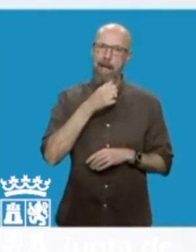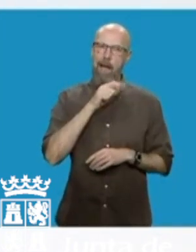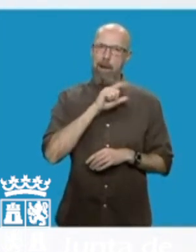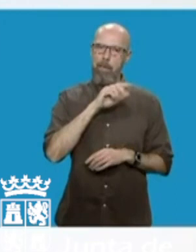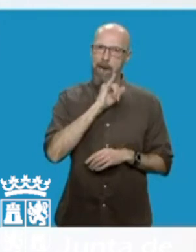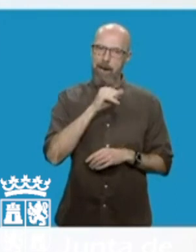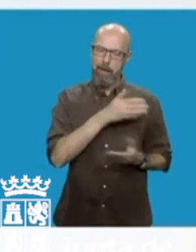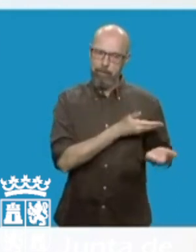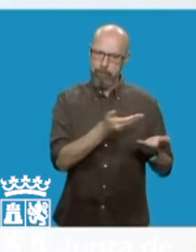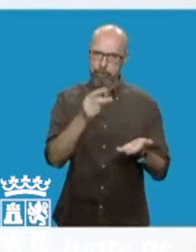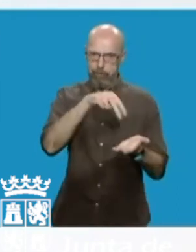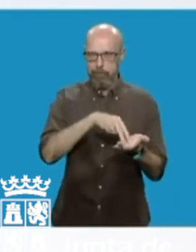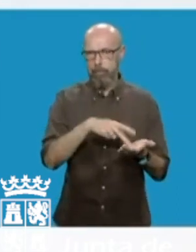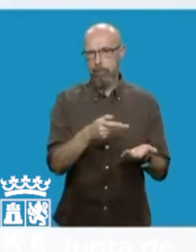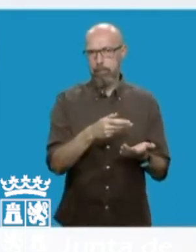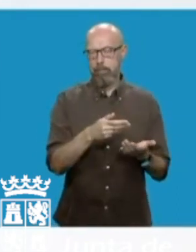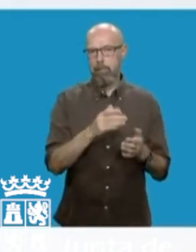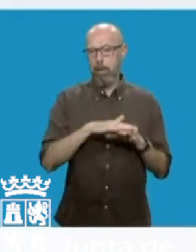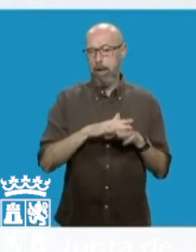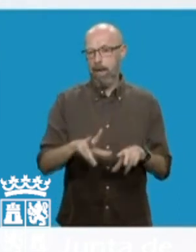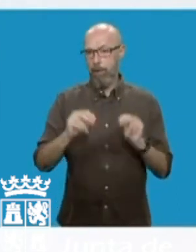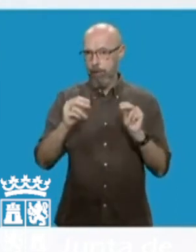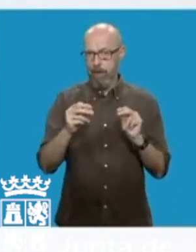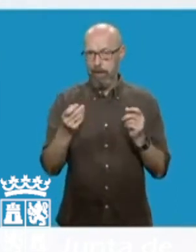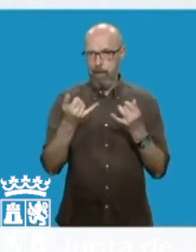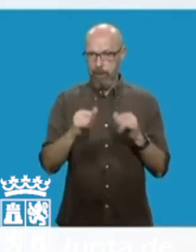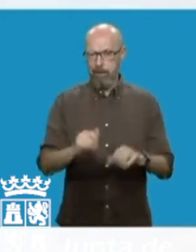fiesta, a esta celebración de nuestro deporte, el deporte castellano y leonés.